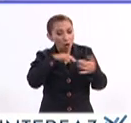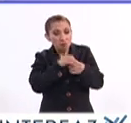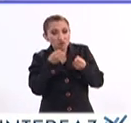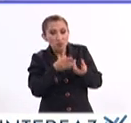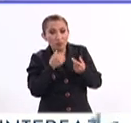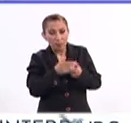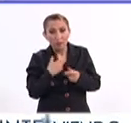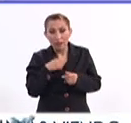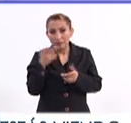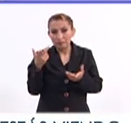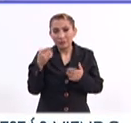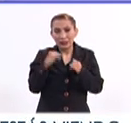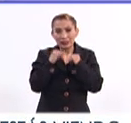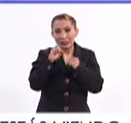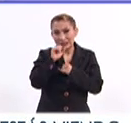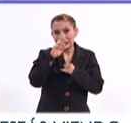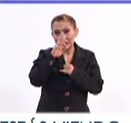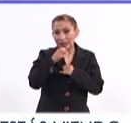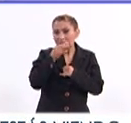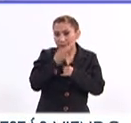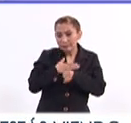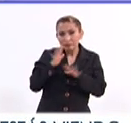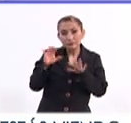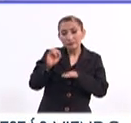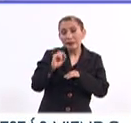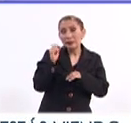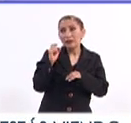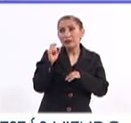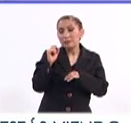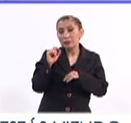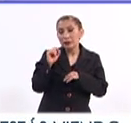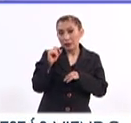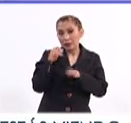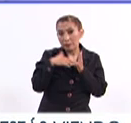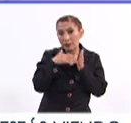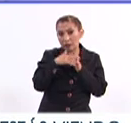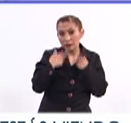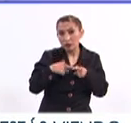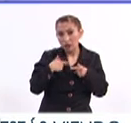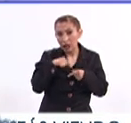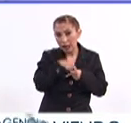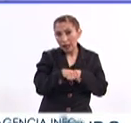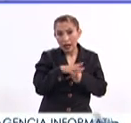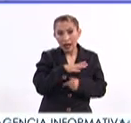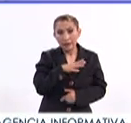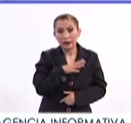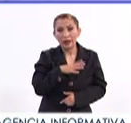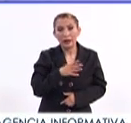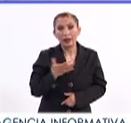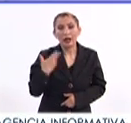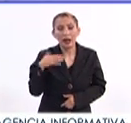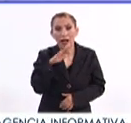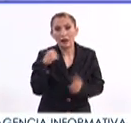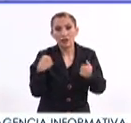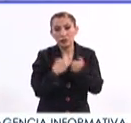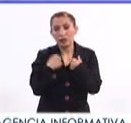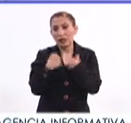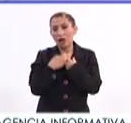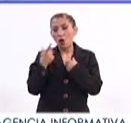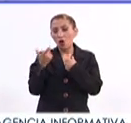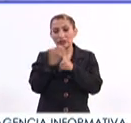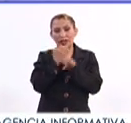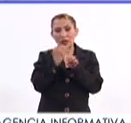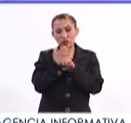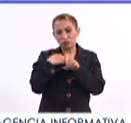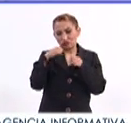Instituto Mexicano del Exterior de la Secretaría de Relaciones Exteriores, cerca de 20 millones de personas que se encuentran al menos en la frontera o en los